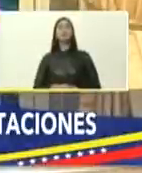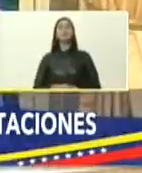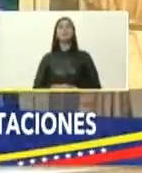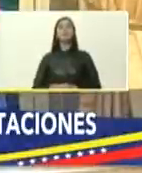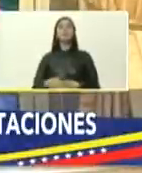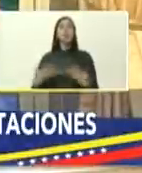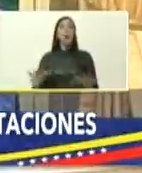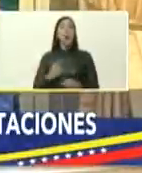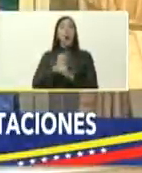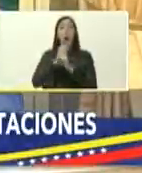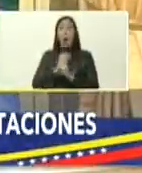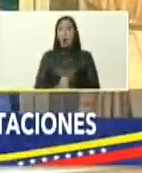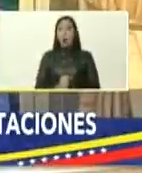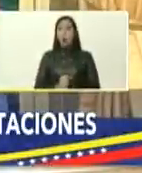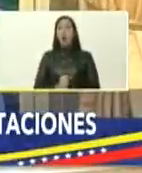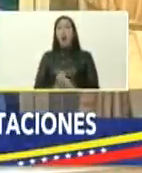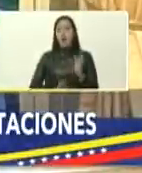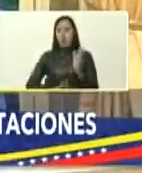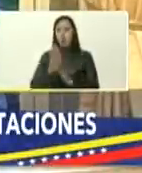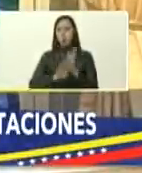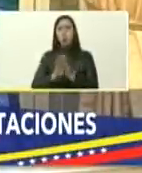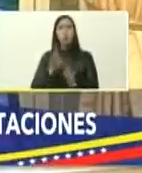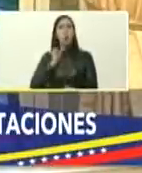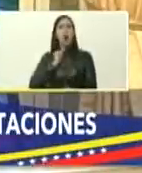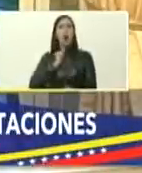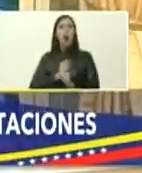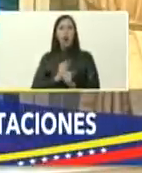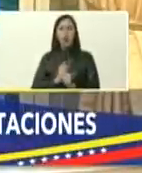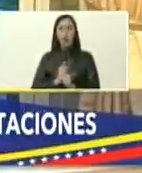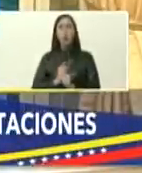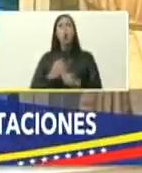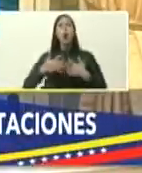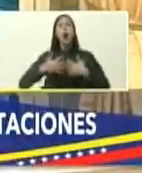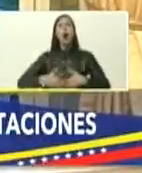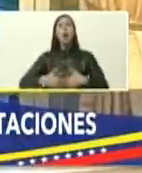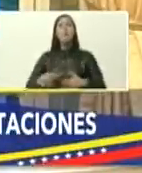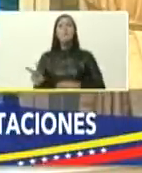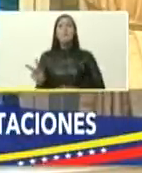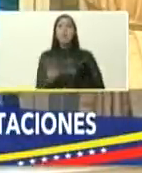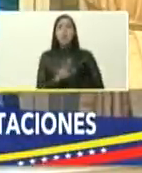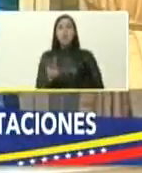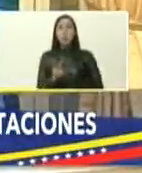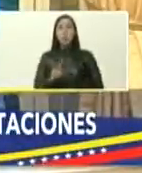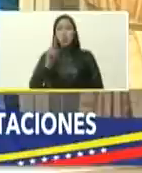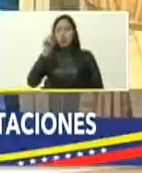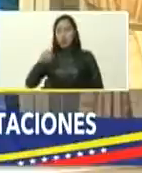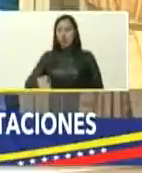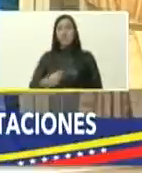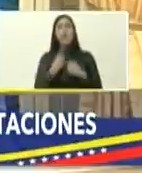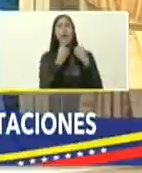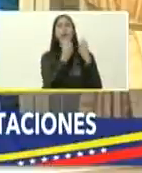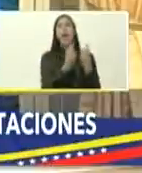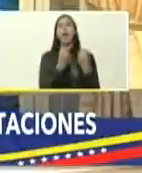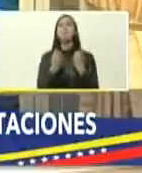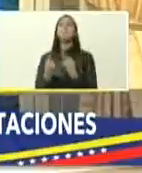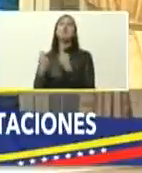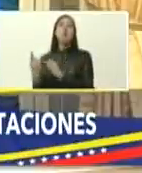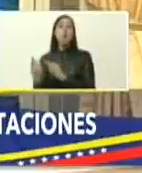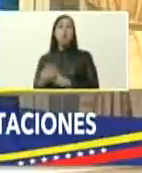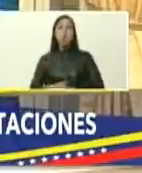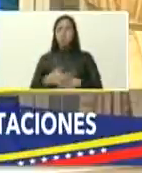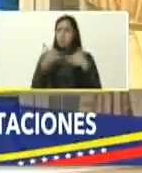a la producción, al trabajo, a la empresa venezolana y a la exportación. Hoy